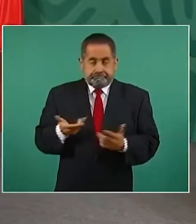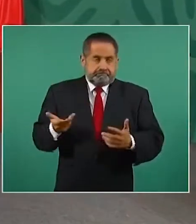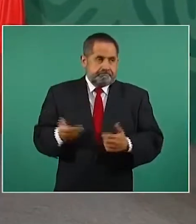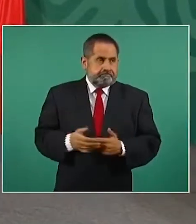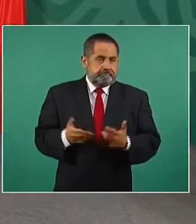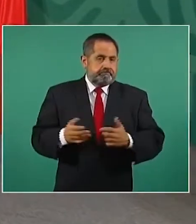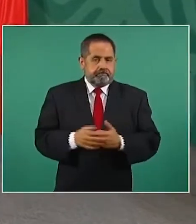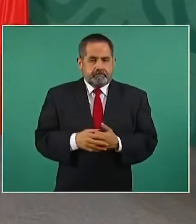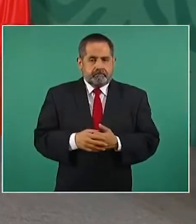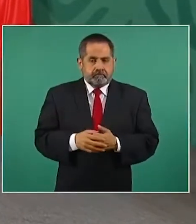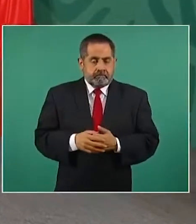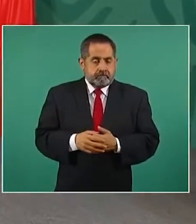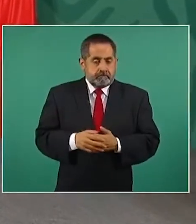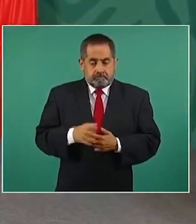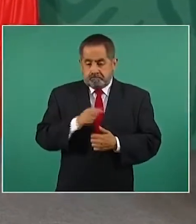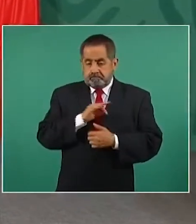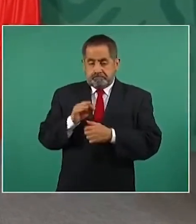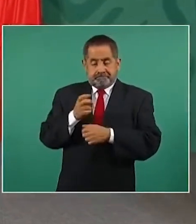porque bien se pudo